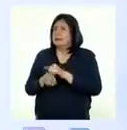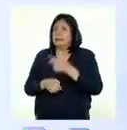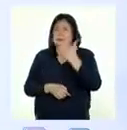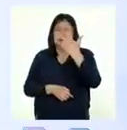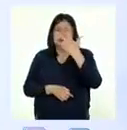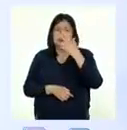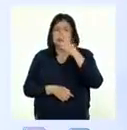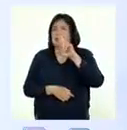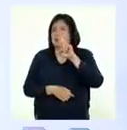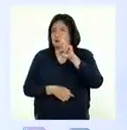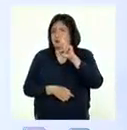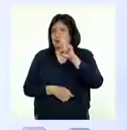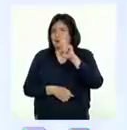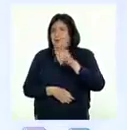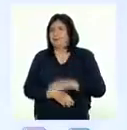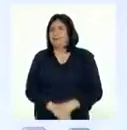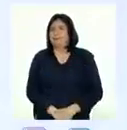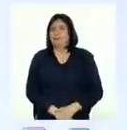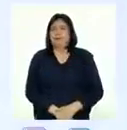3 R.